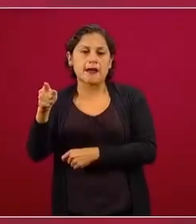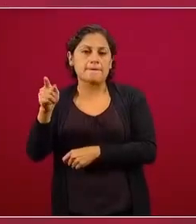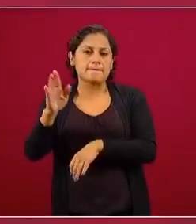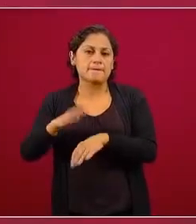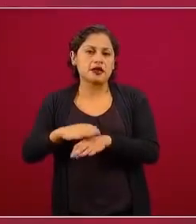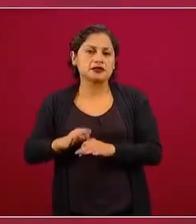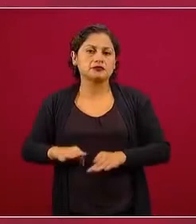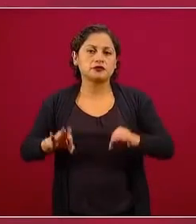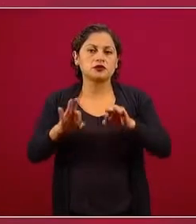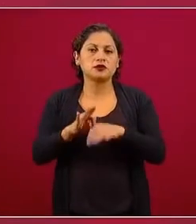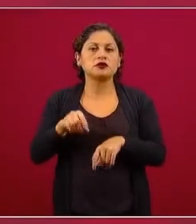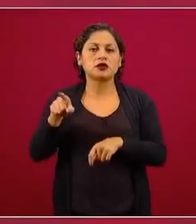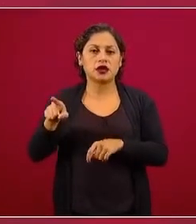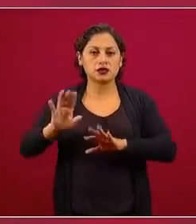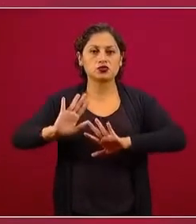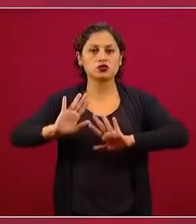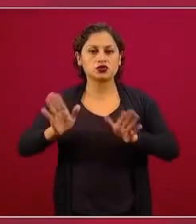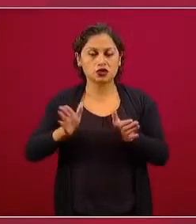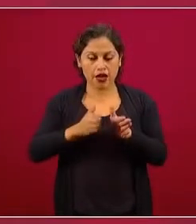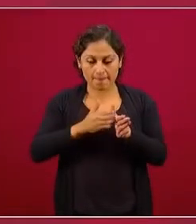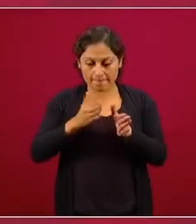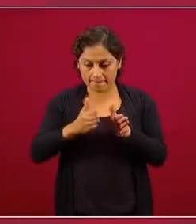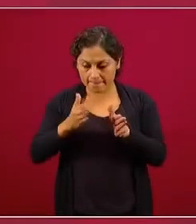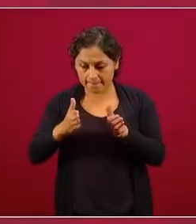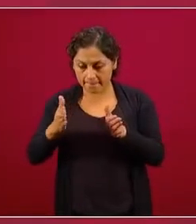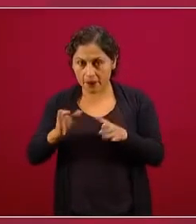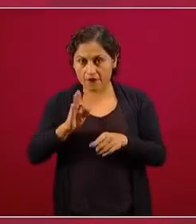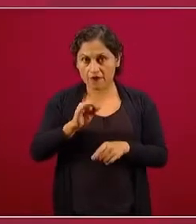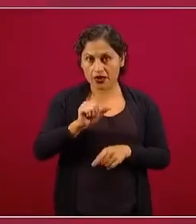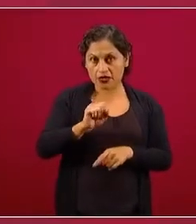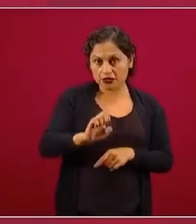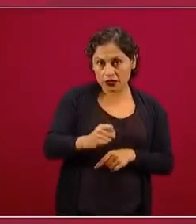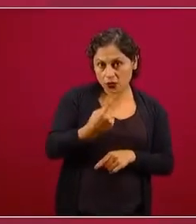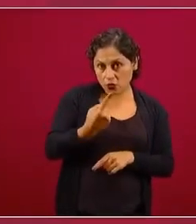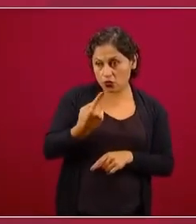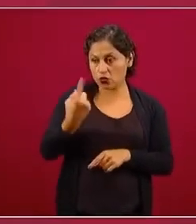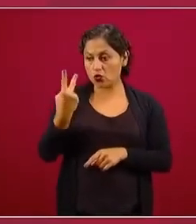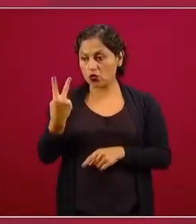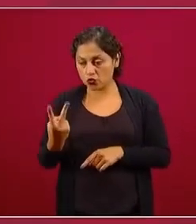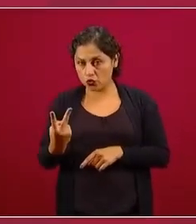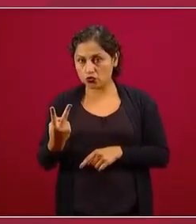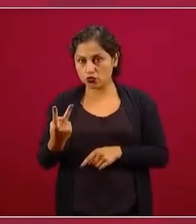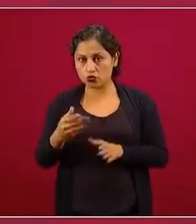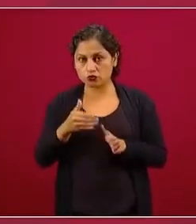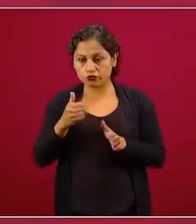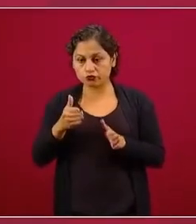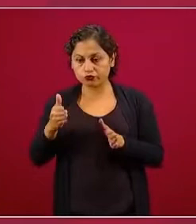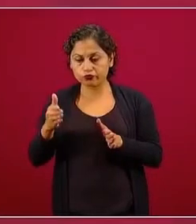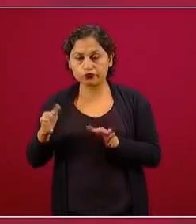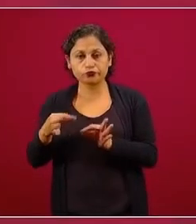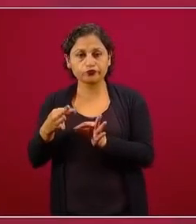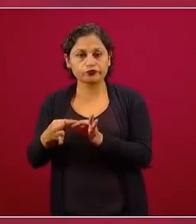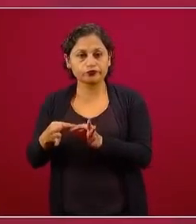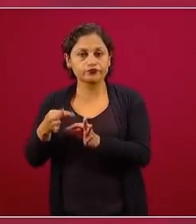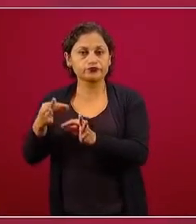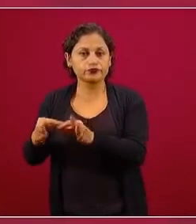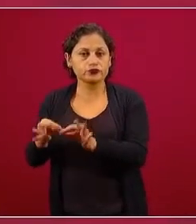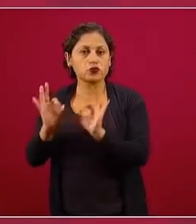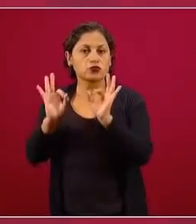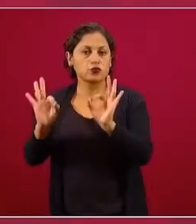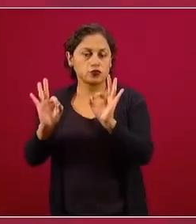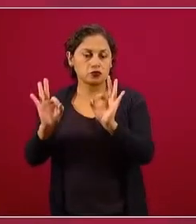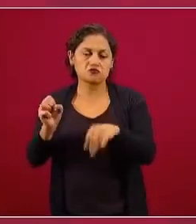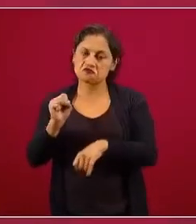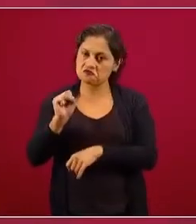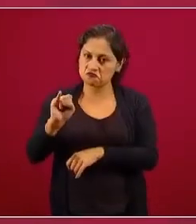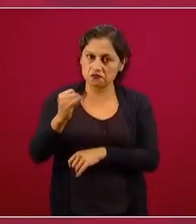menos han transitado durante sus fases 1 y fase 2 de manera exitosa. Viene, sin